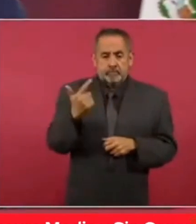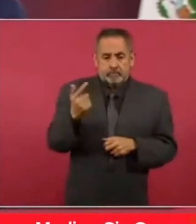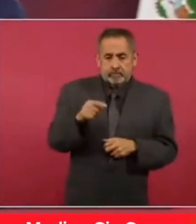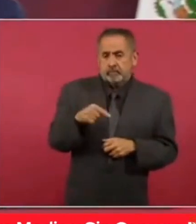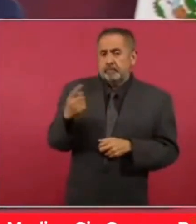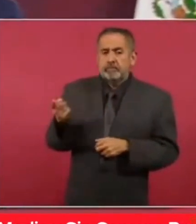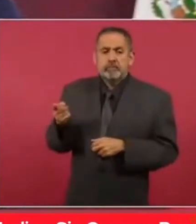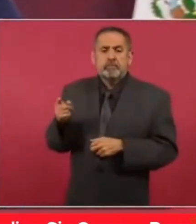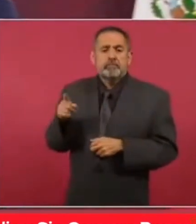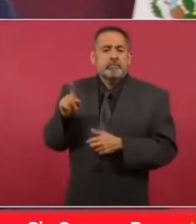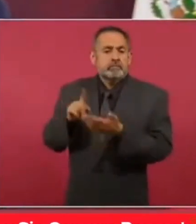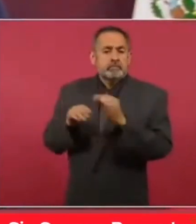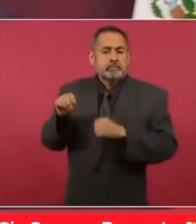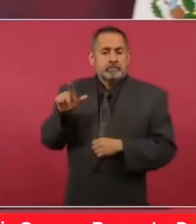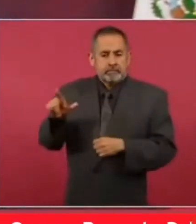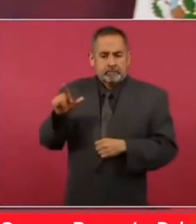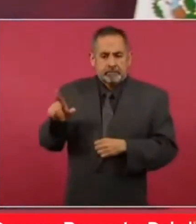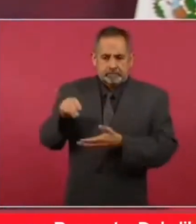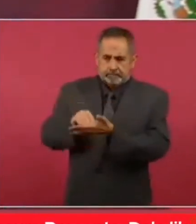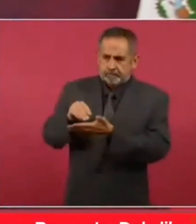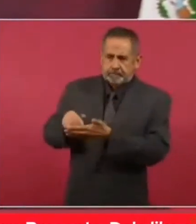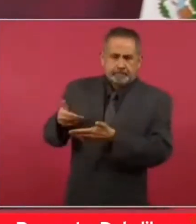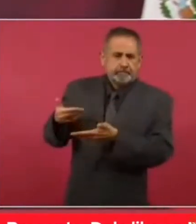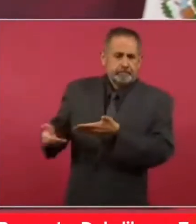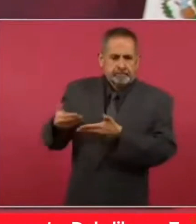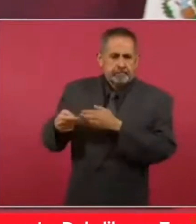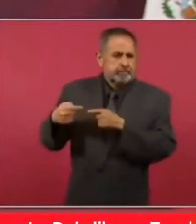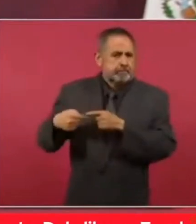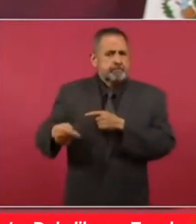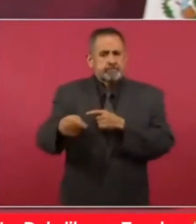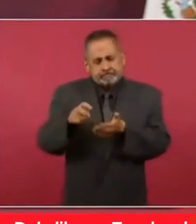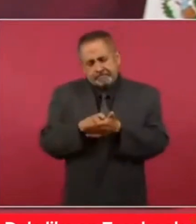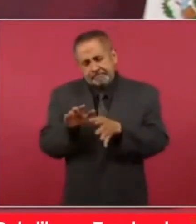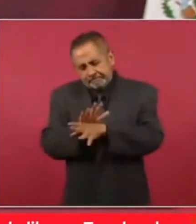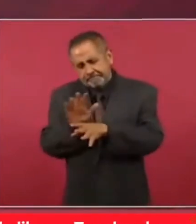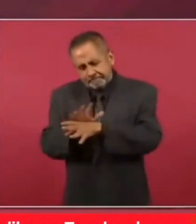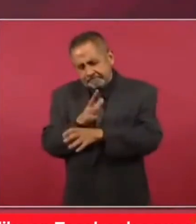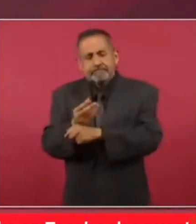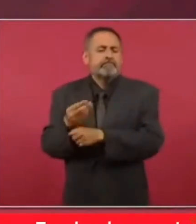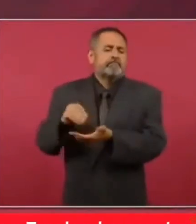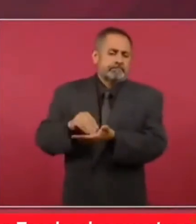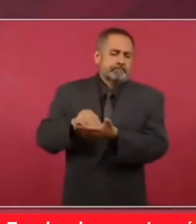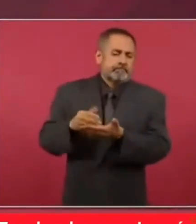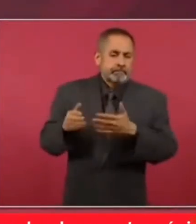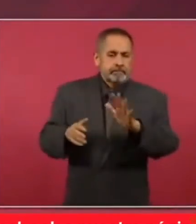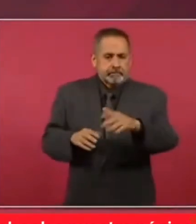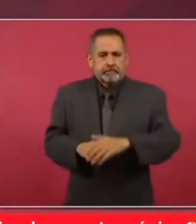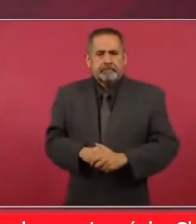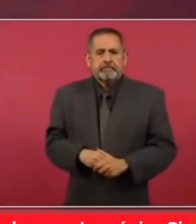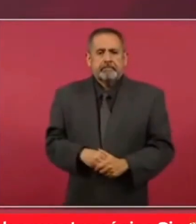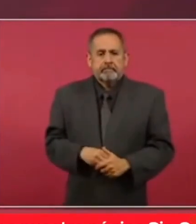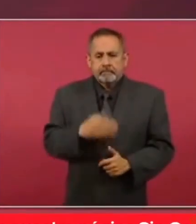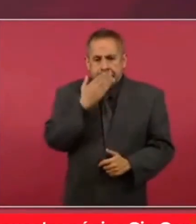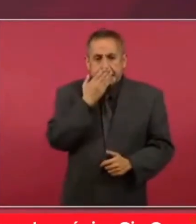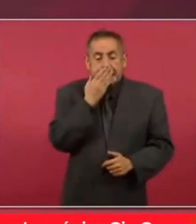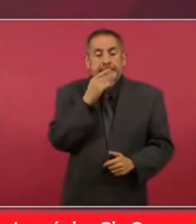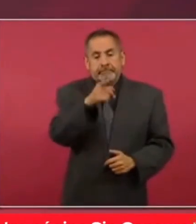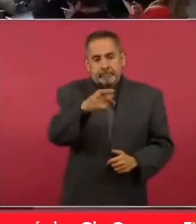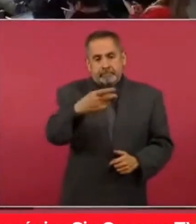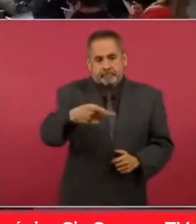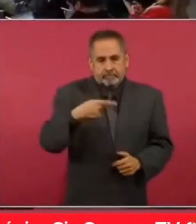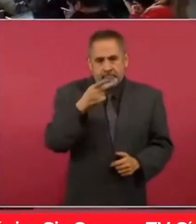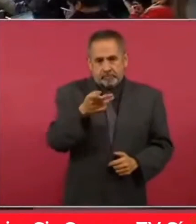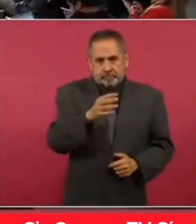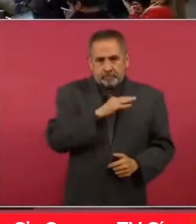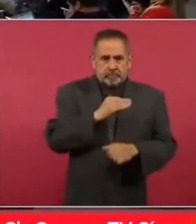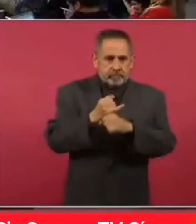y la del 17 que es vigente a pesar de todas las reformas Pero bueno Qué bien que nos